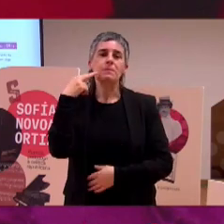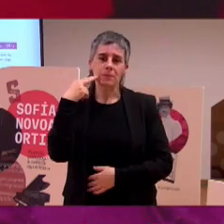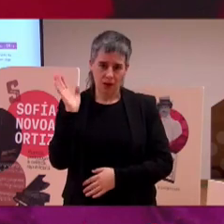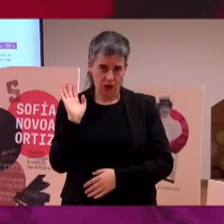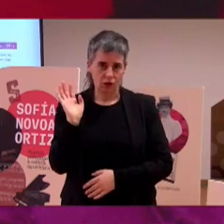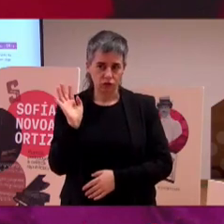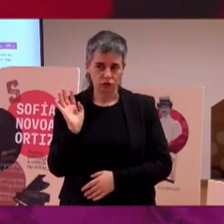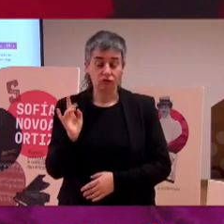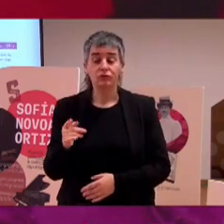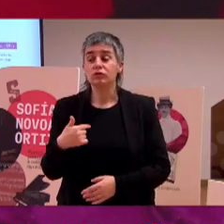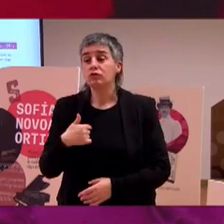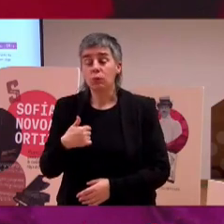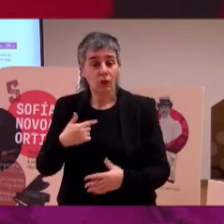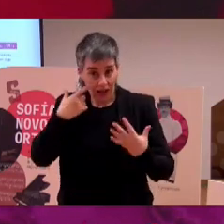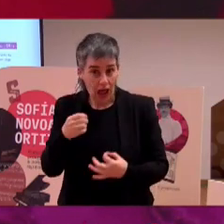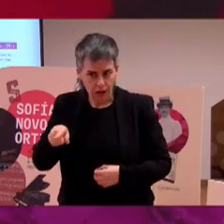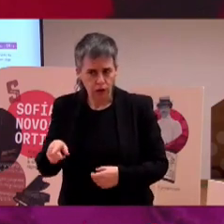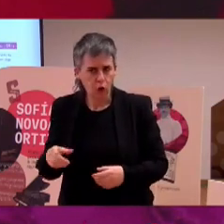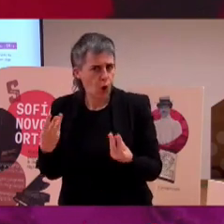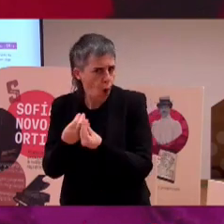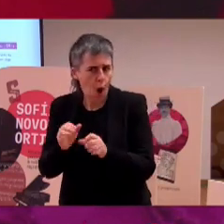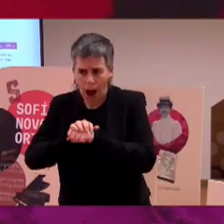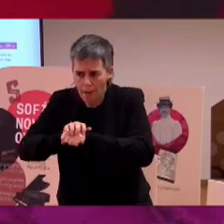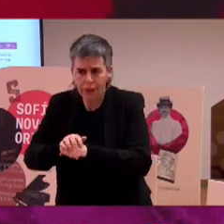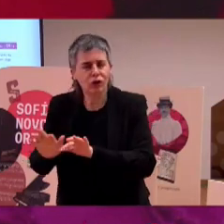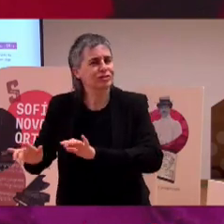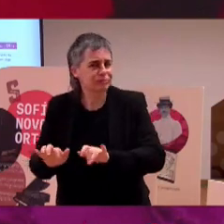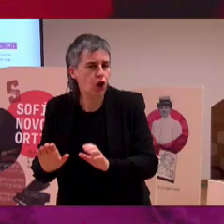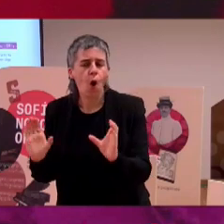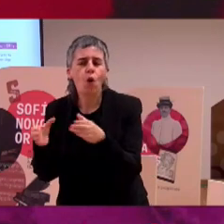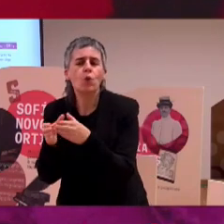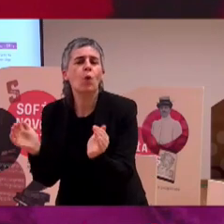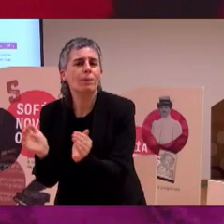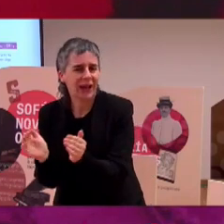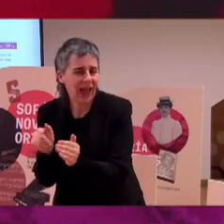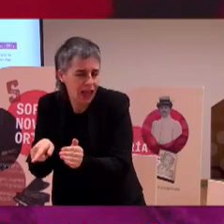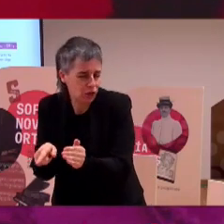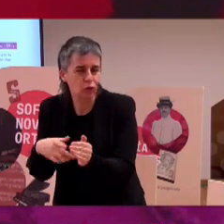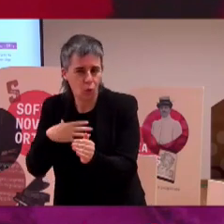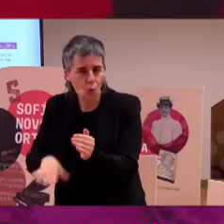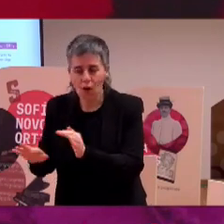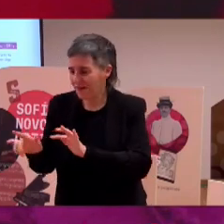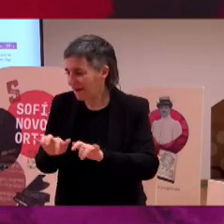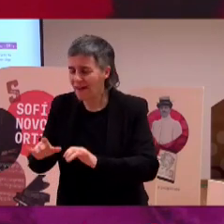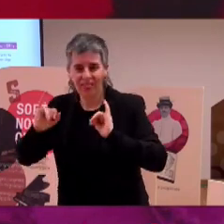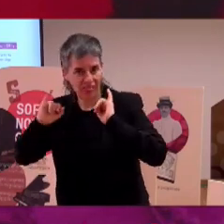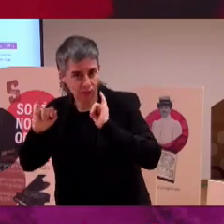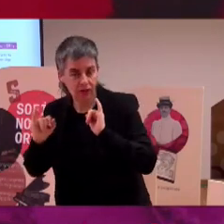toca, toca despois cos amigos, divírtense. Claro, eu o que creo é